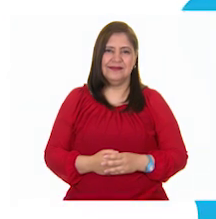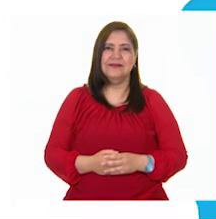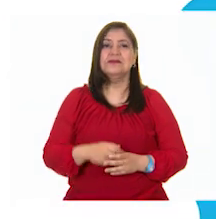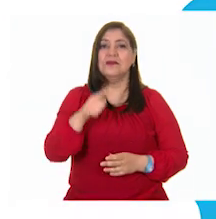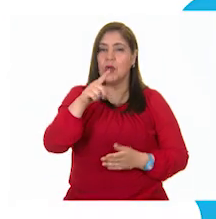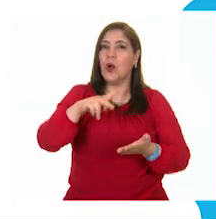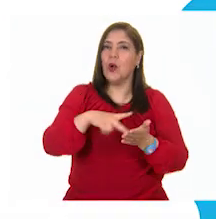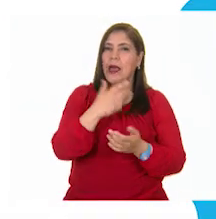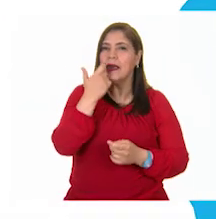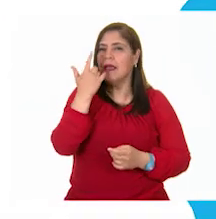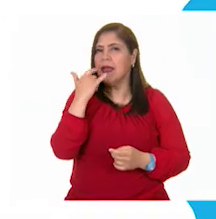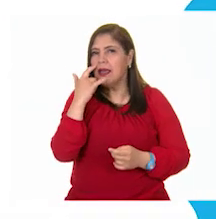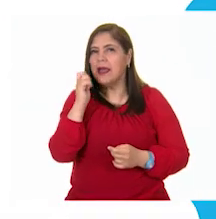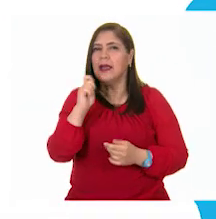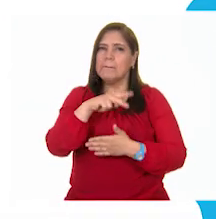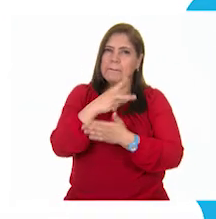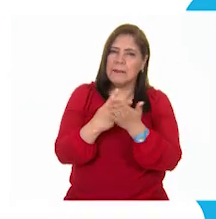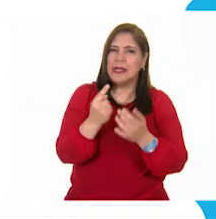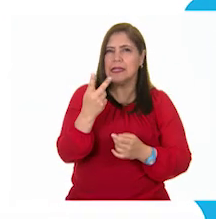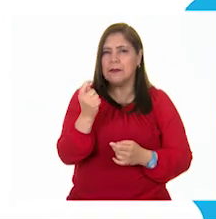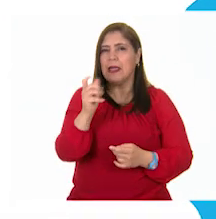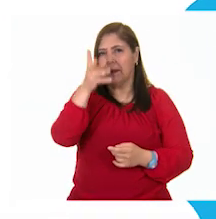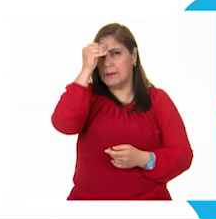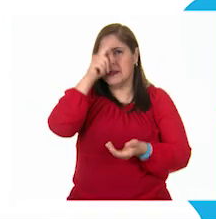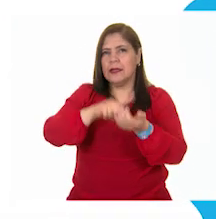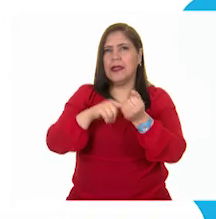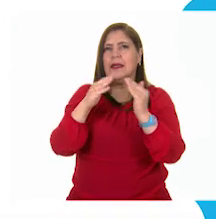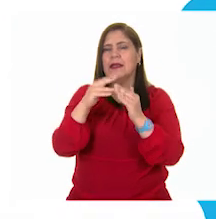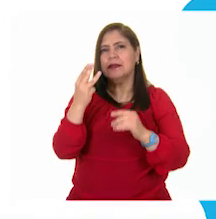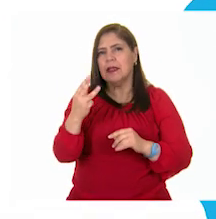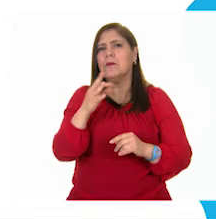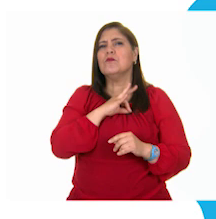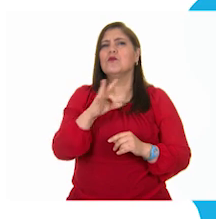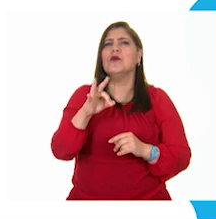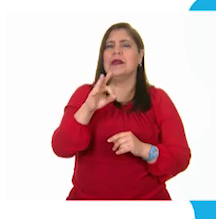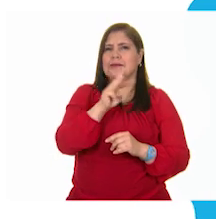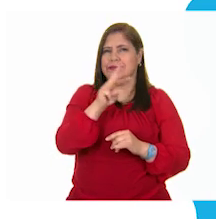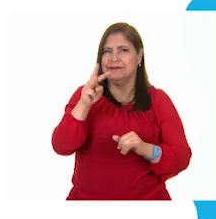Si quieres volver a ver los programas de Aprende en Casa 3, los puedes encontrar